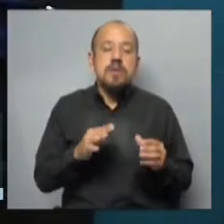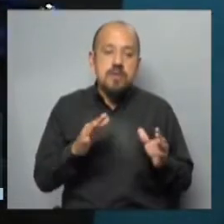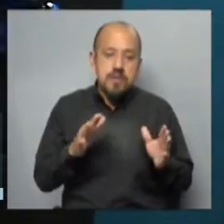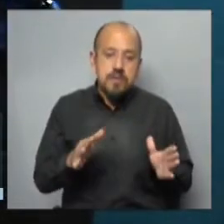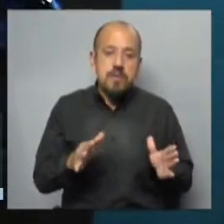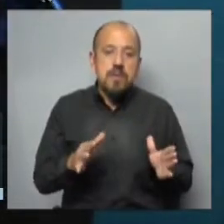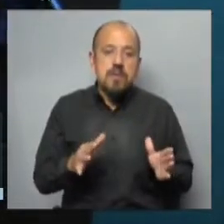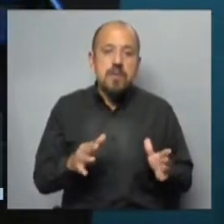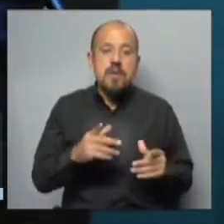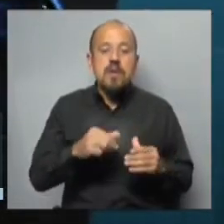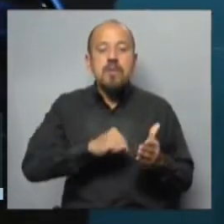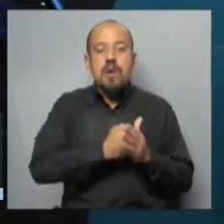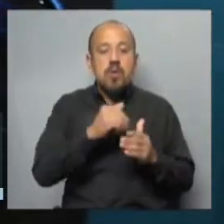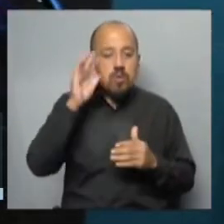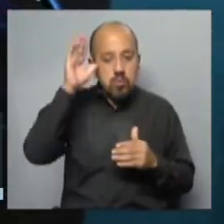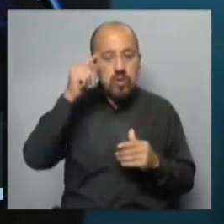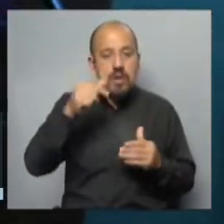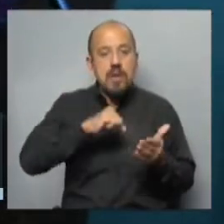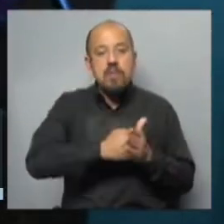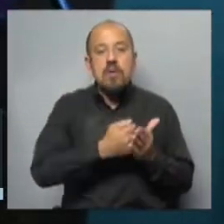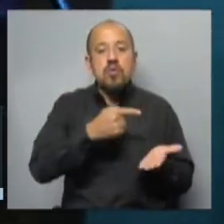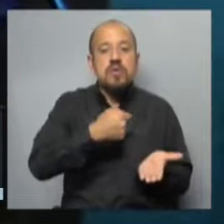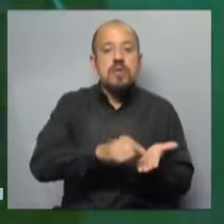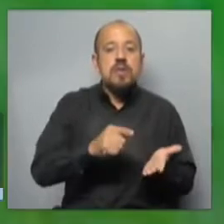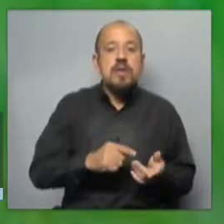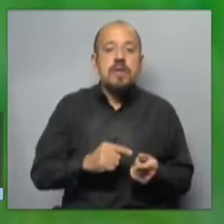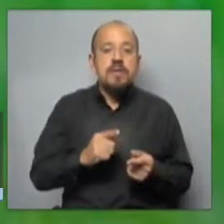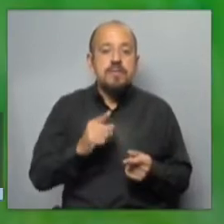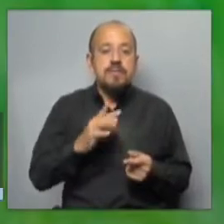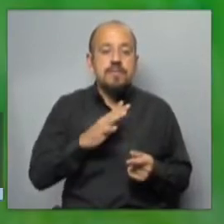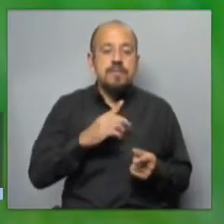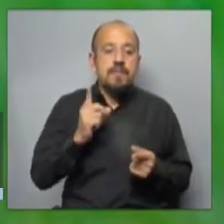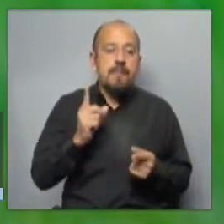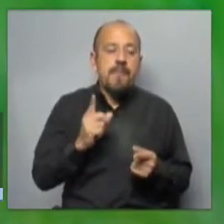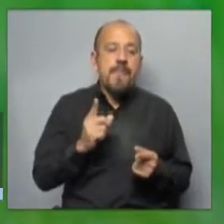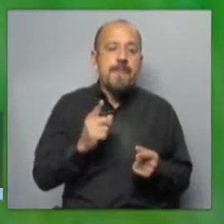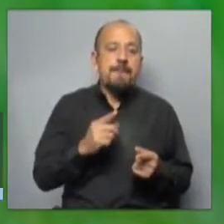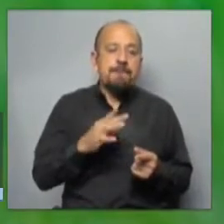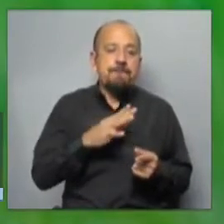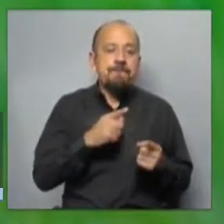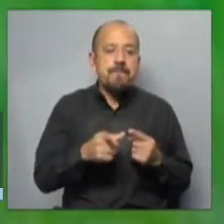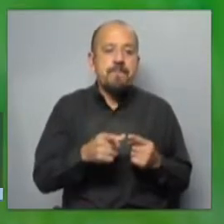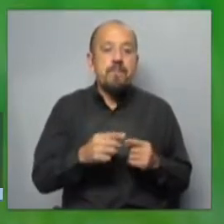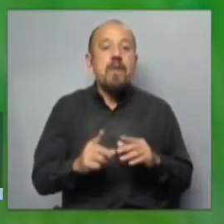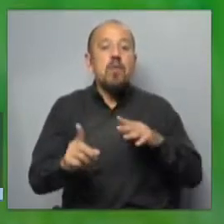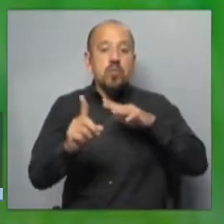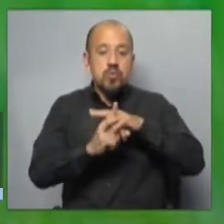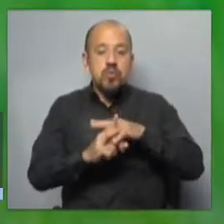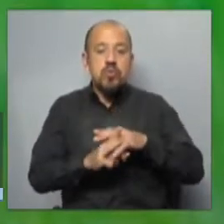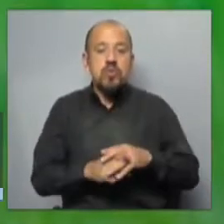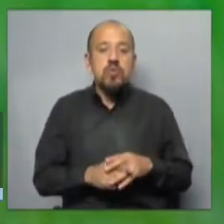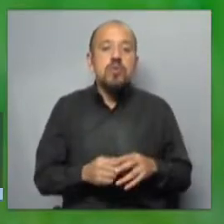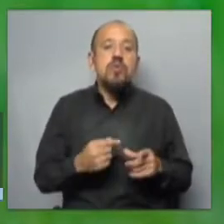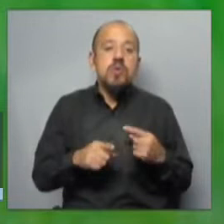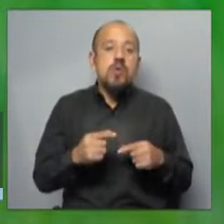banco república banco central que son organismos que tienen ya inclusiones pero bueno